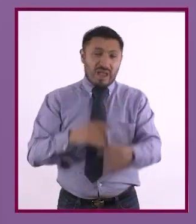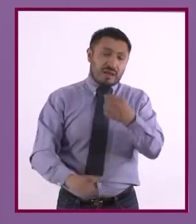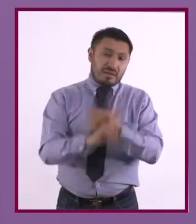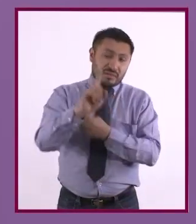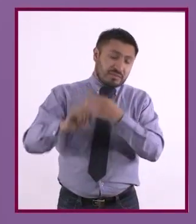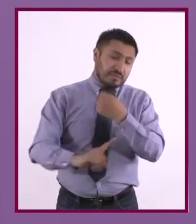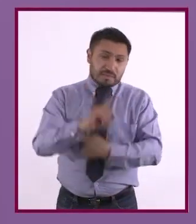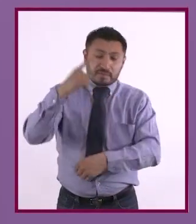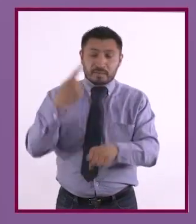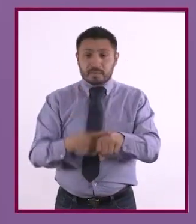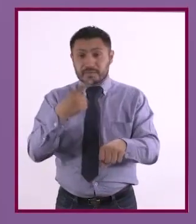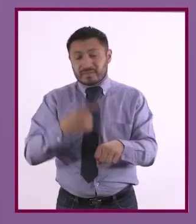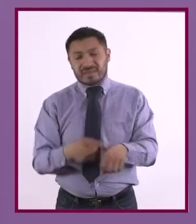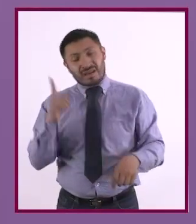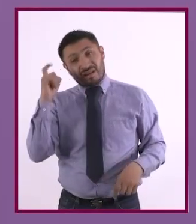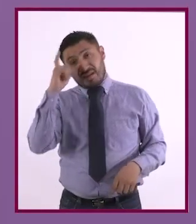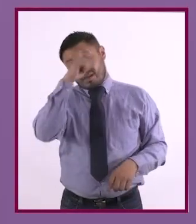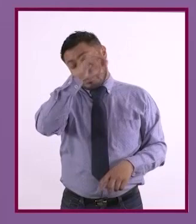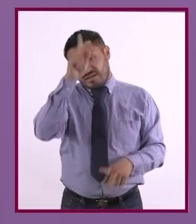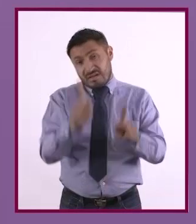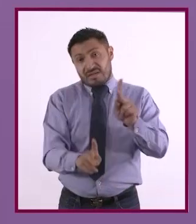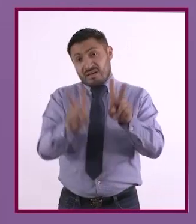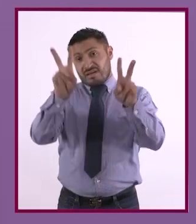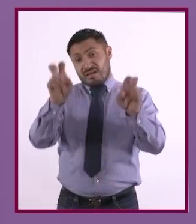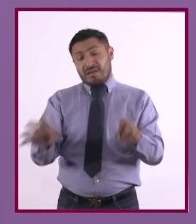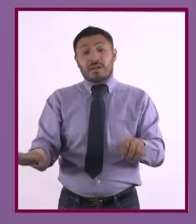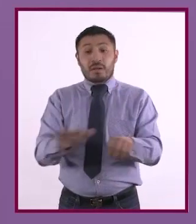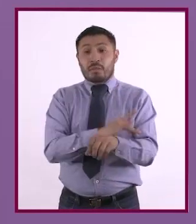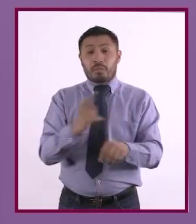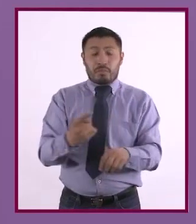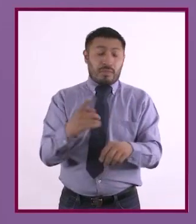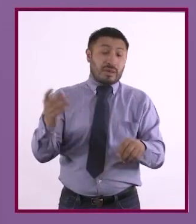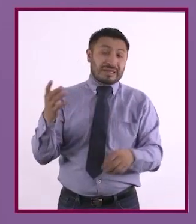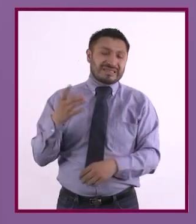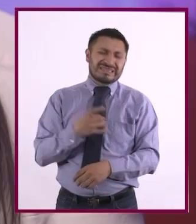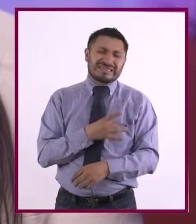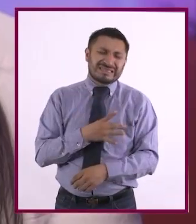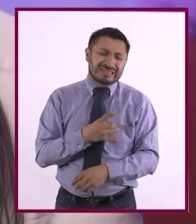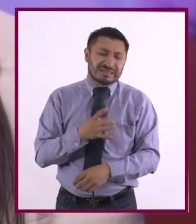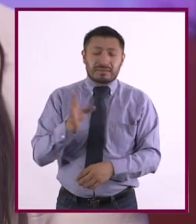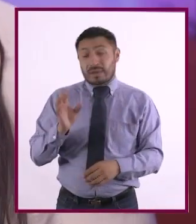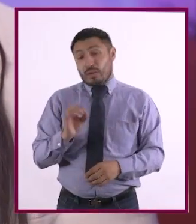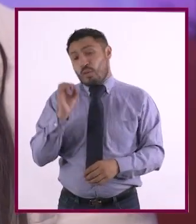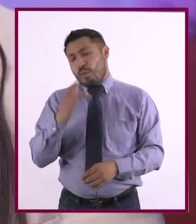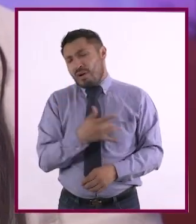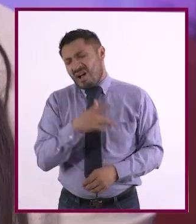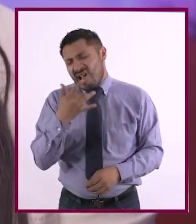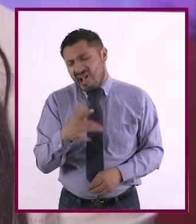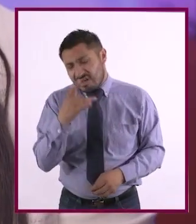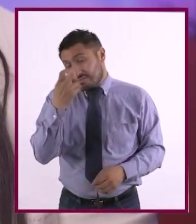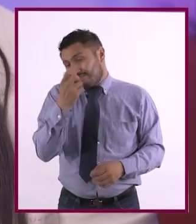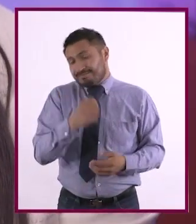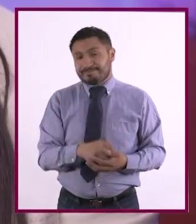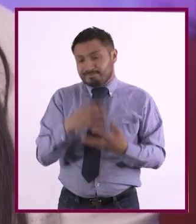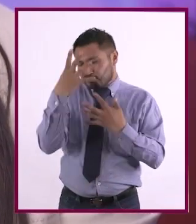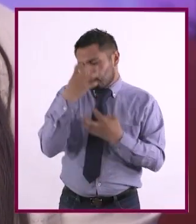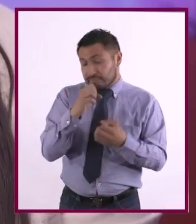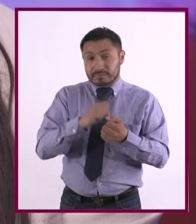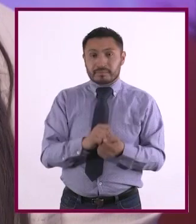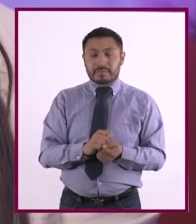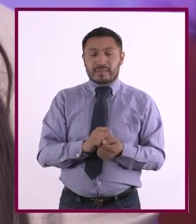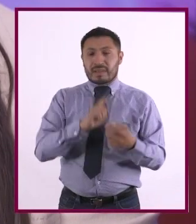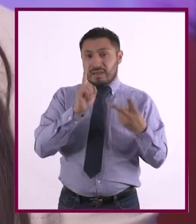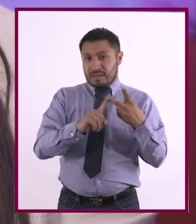enfermedad, es mucho más complicado hablar del tema, por el dolor de la pérdida de un ser querido. 2. Todo trasplante deberá ser